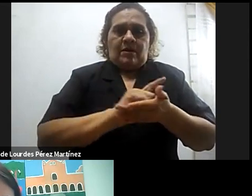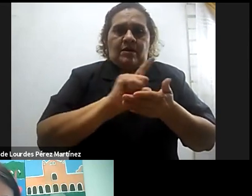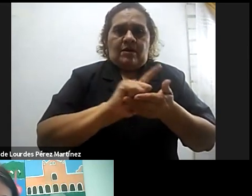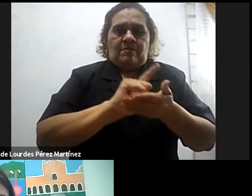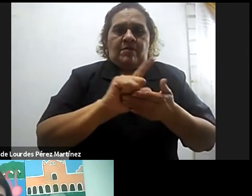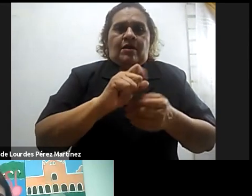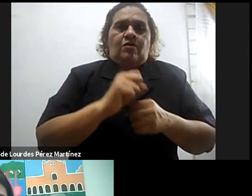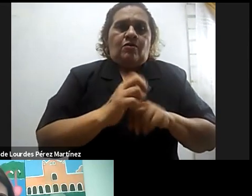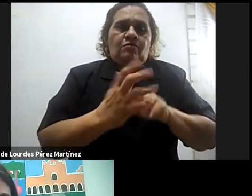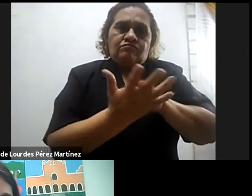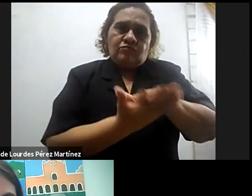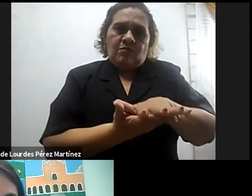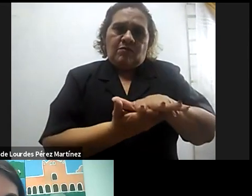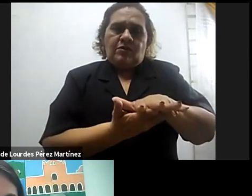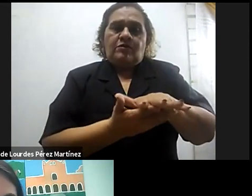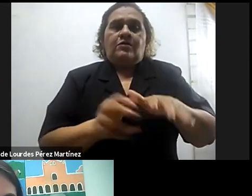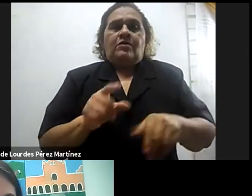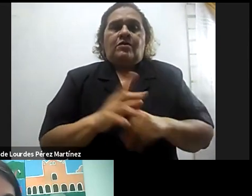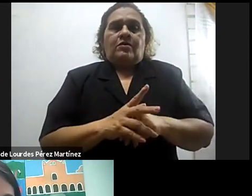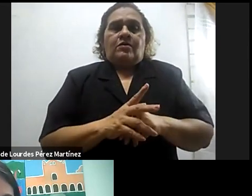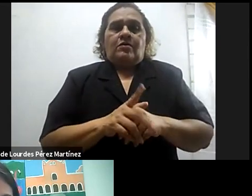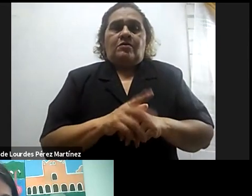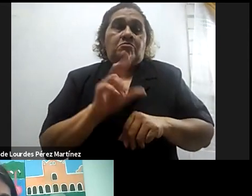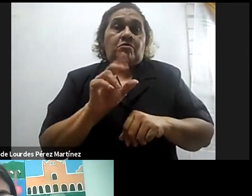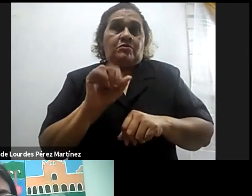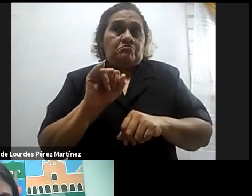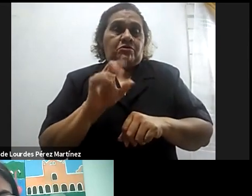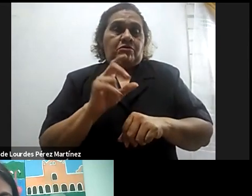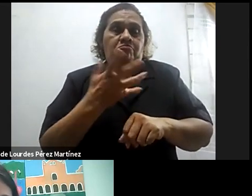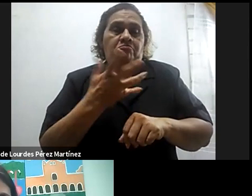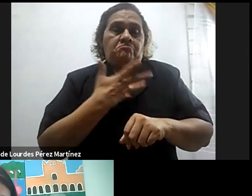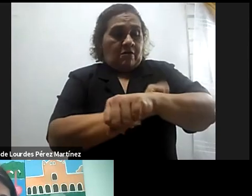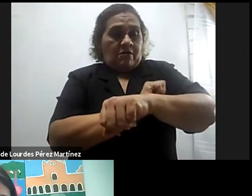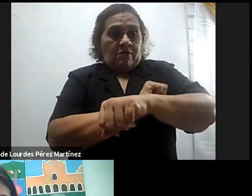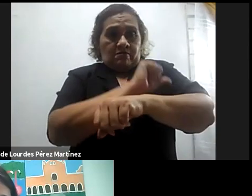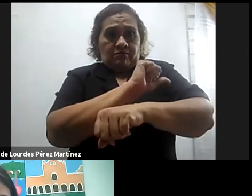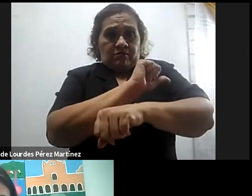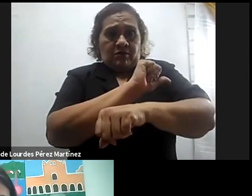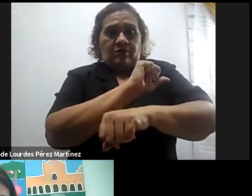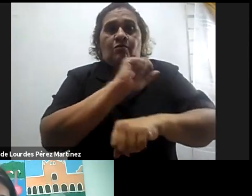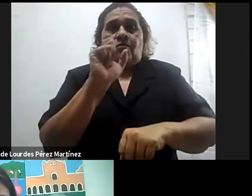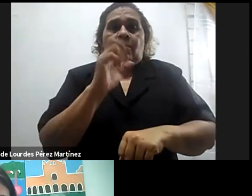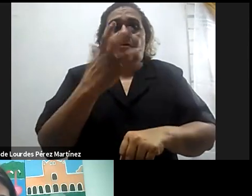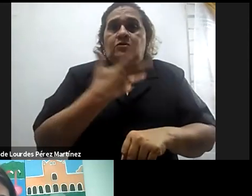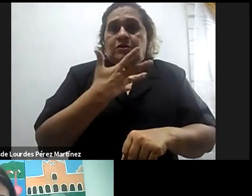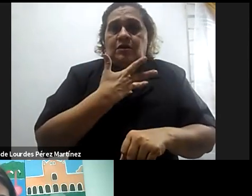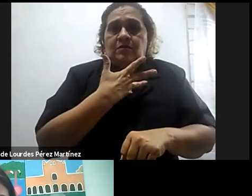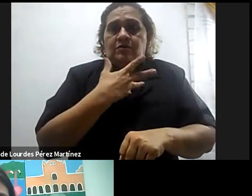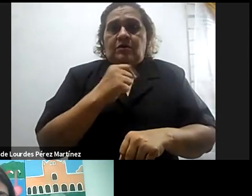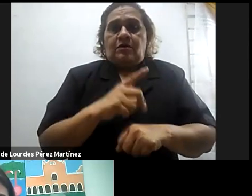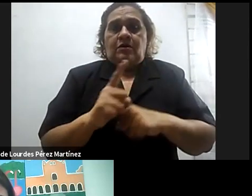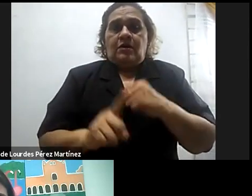tenemos diabetes, cuando tenemos incluso, decías, hipertensión, ¿no? Sí, y cuando tenemos hipertensión, el problema es que